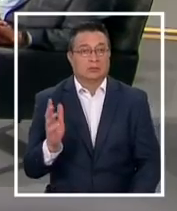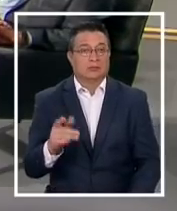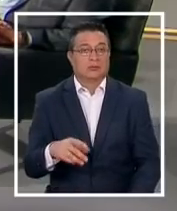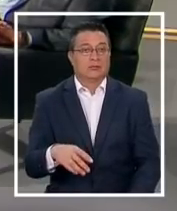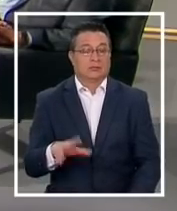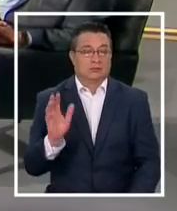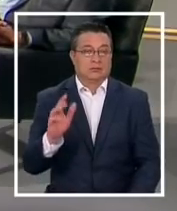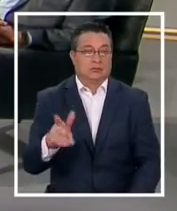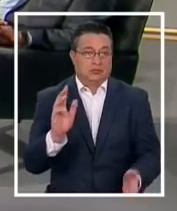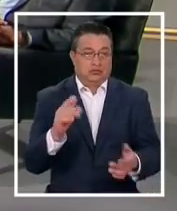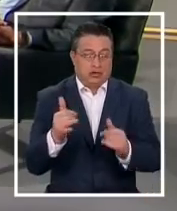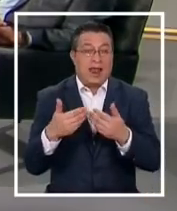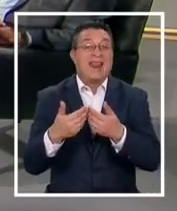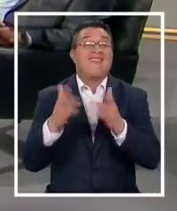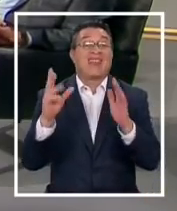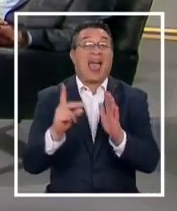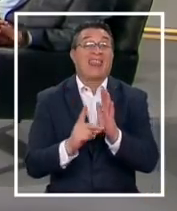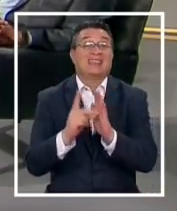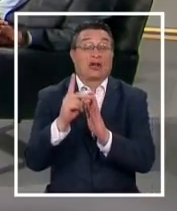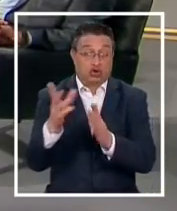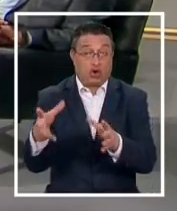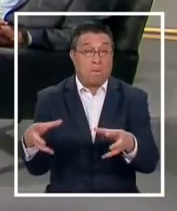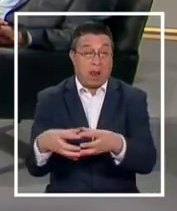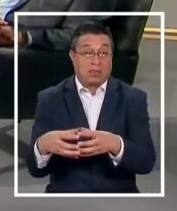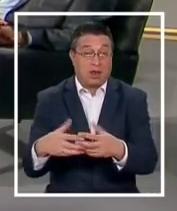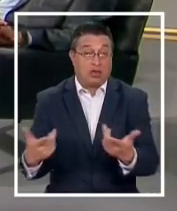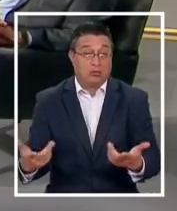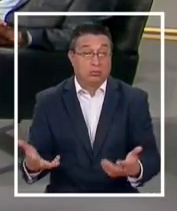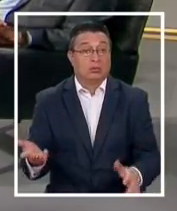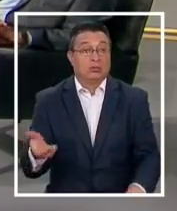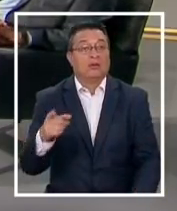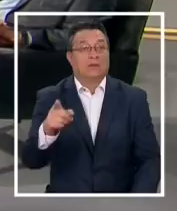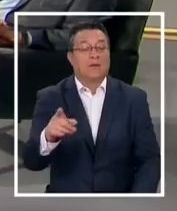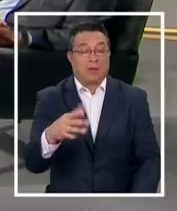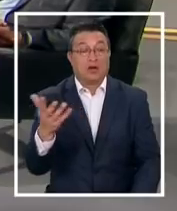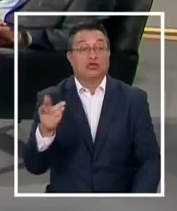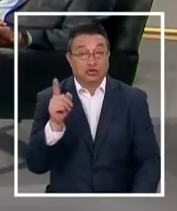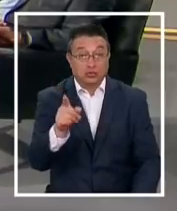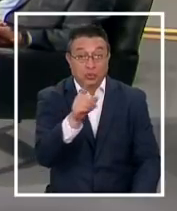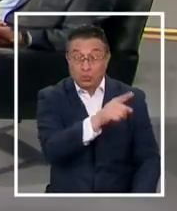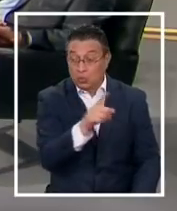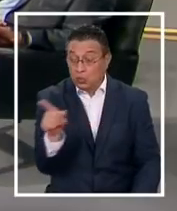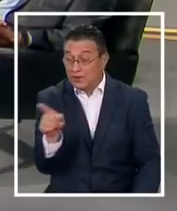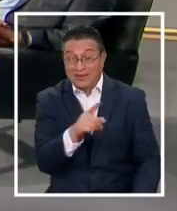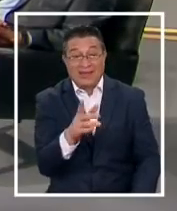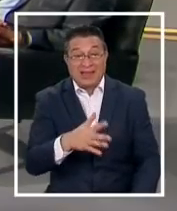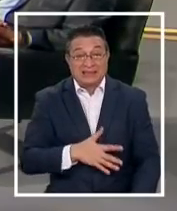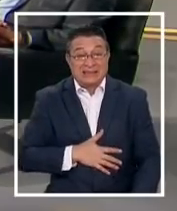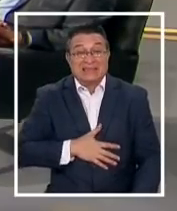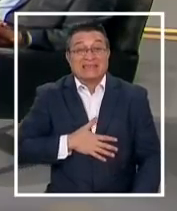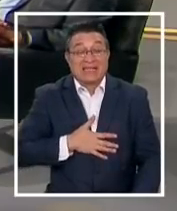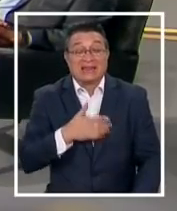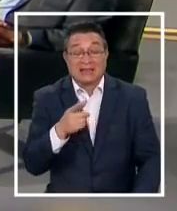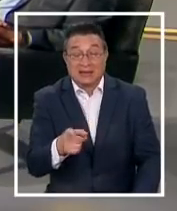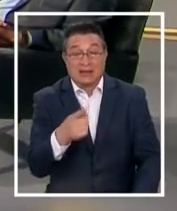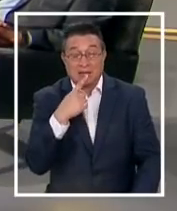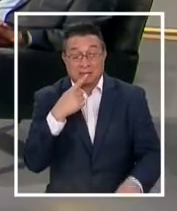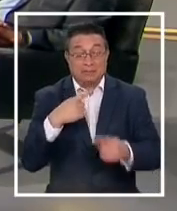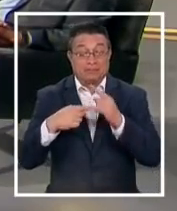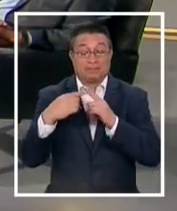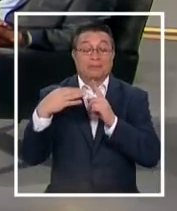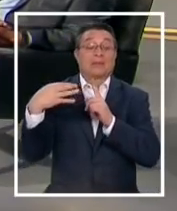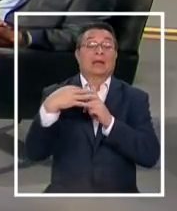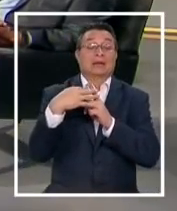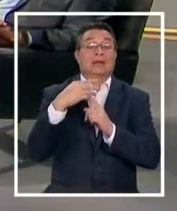Libertad de desarrollo de un partido. Entonces, en todas partes se cuecen habas. ¿Ustedes sienten o cómo toman esa crítica